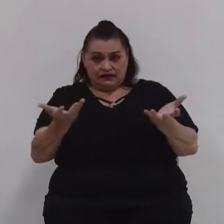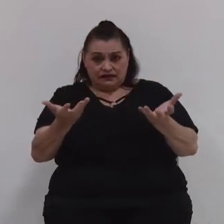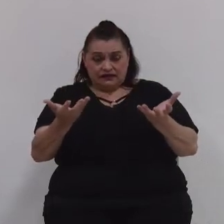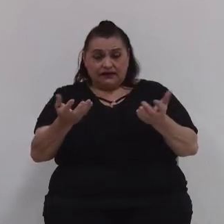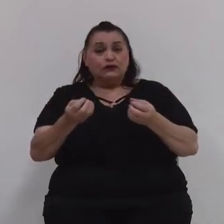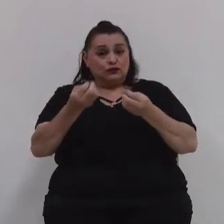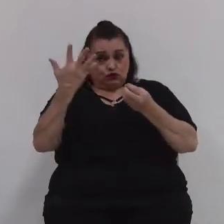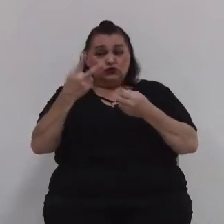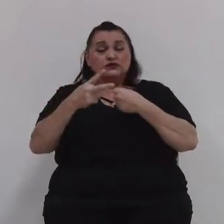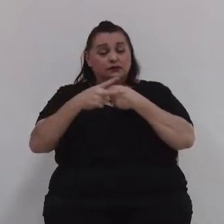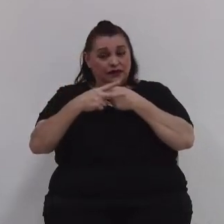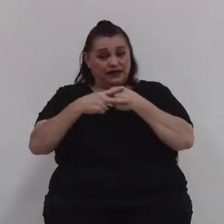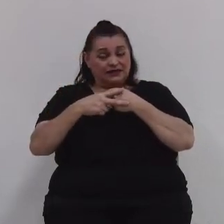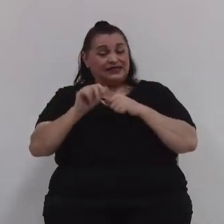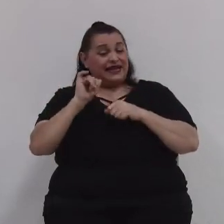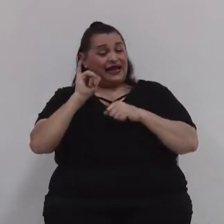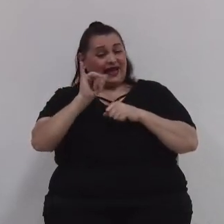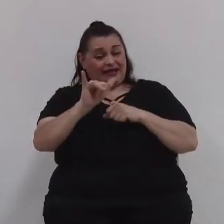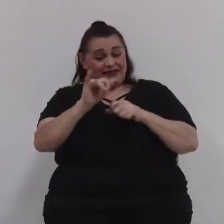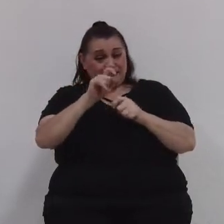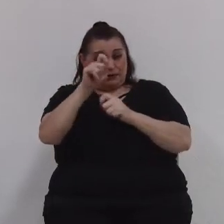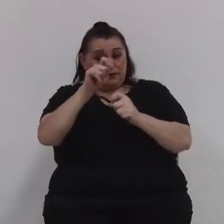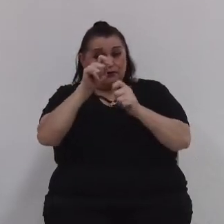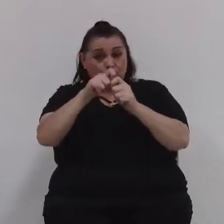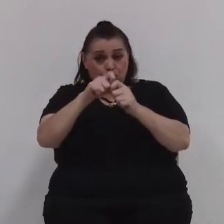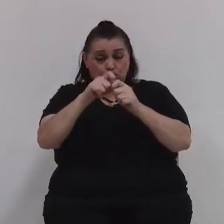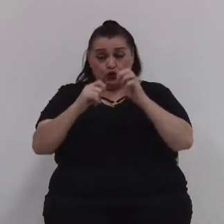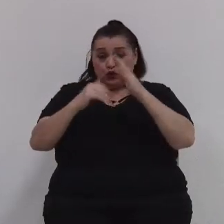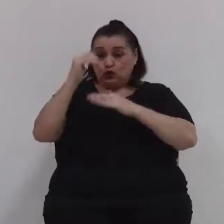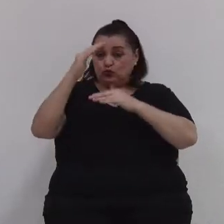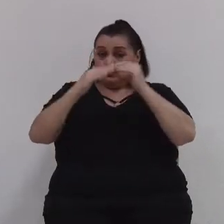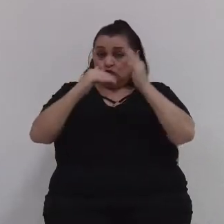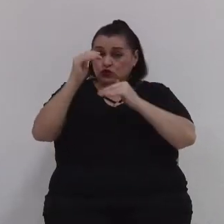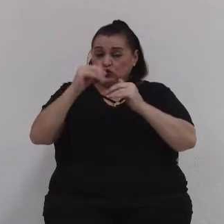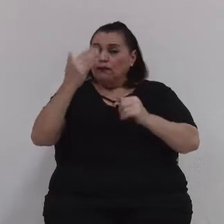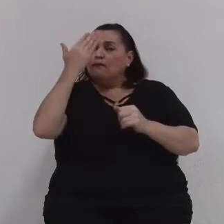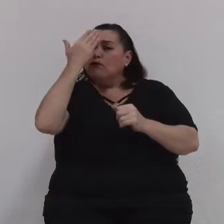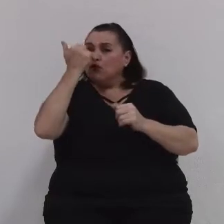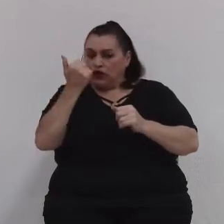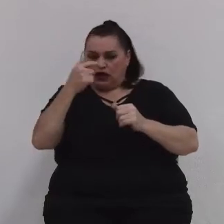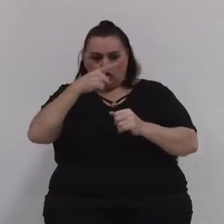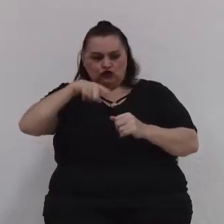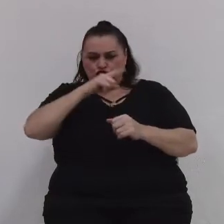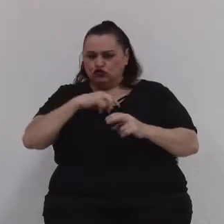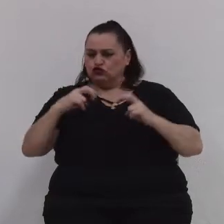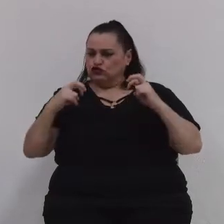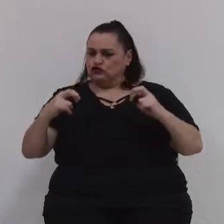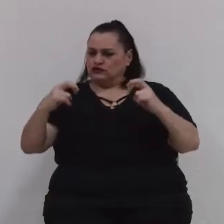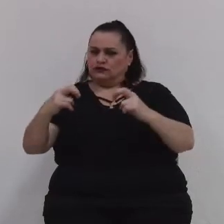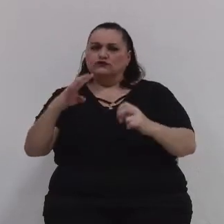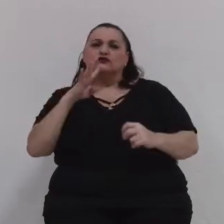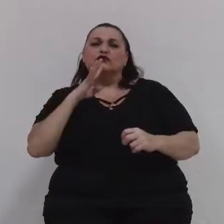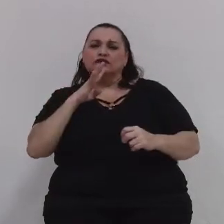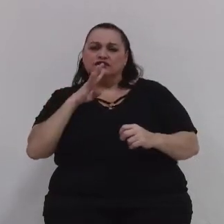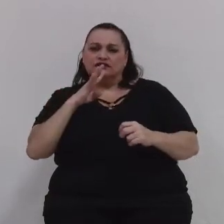muchas veces ese punto de la construcción del por qué nos vamos a sentar a conversar,